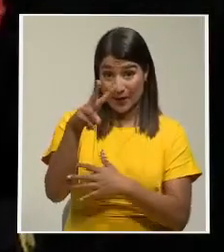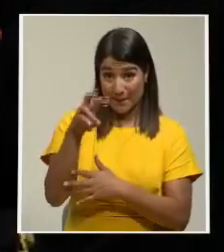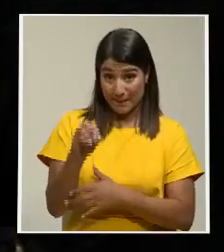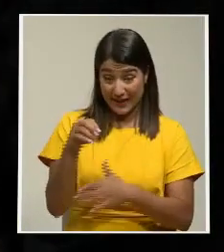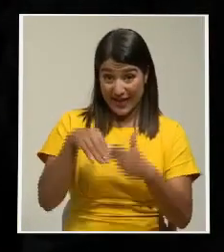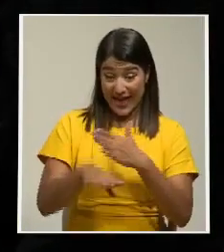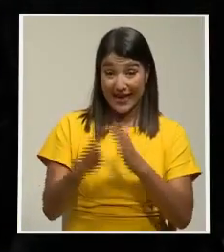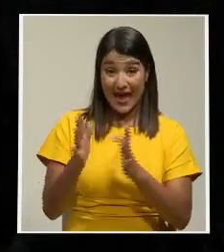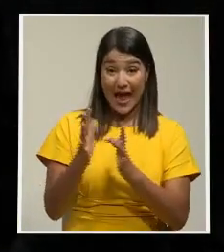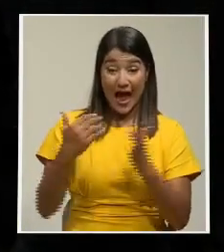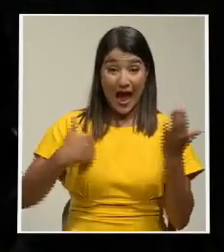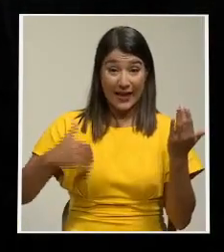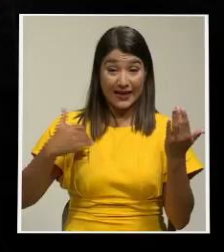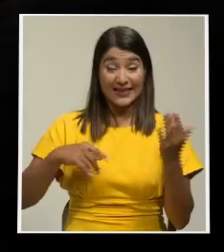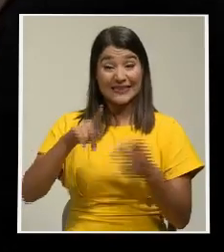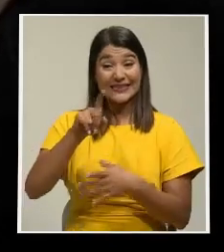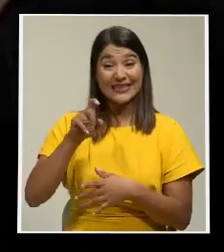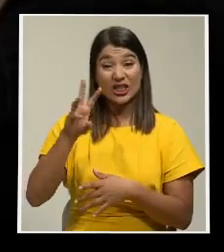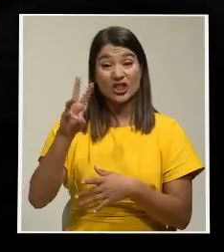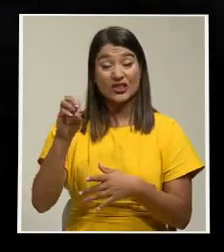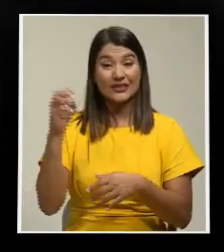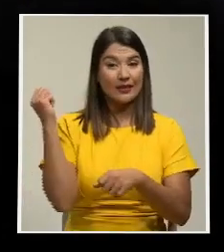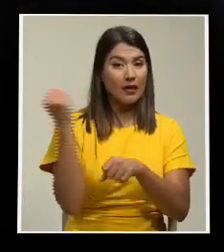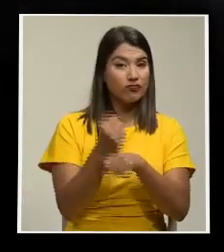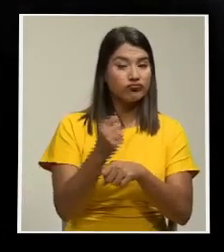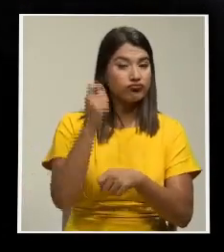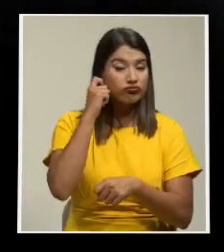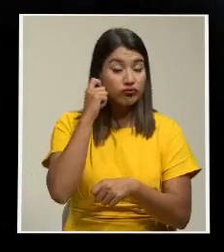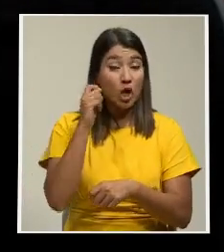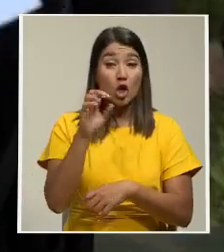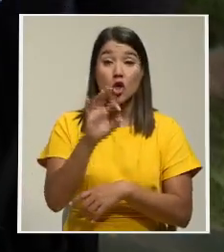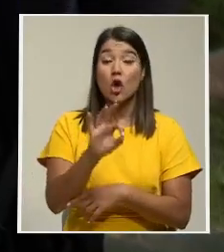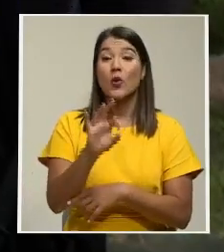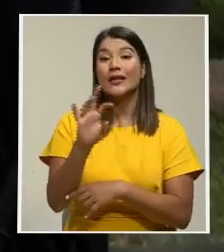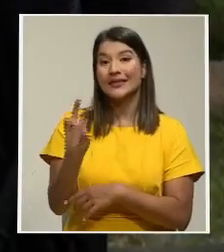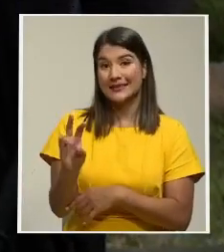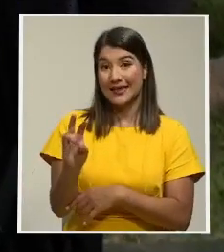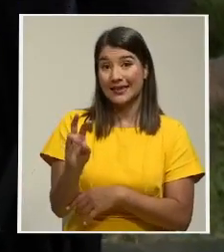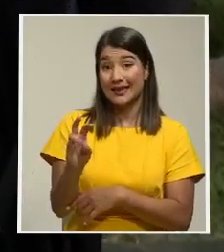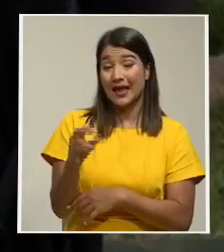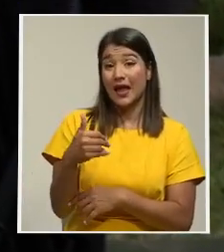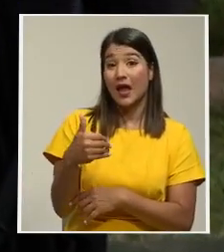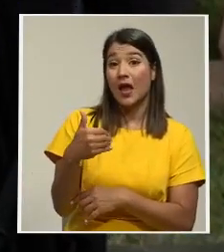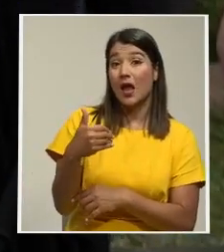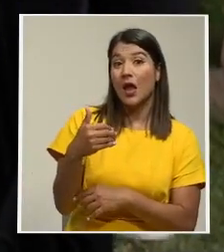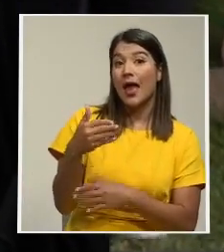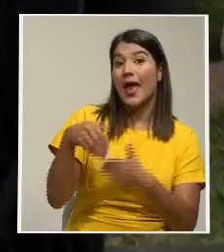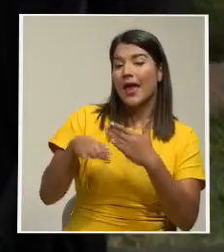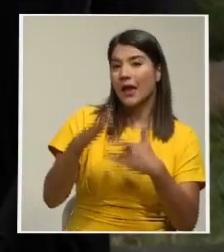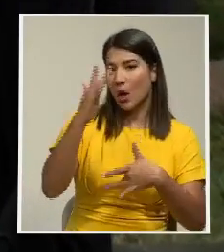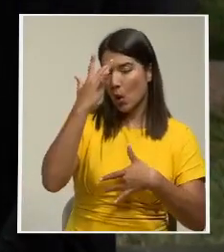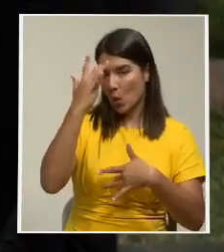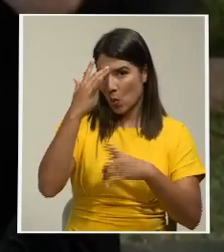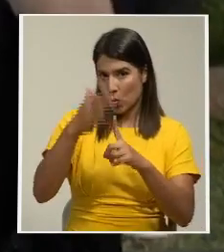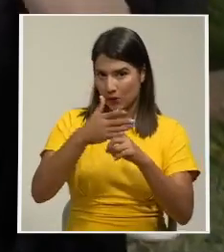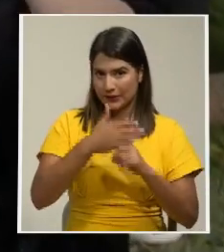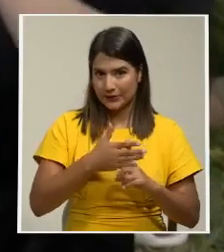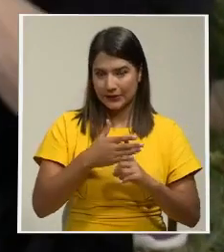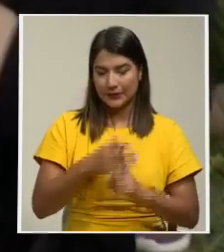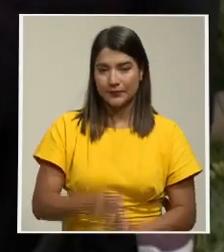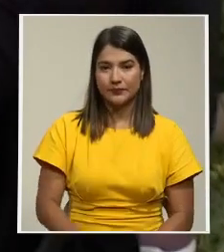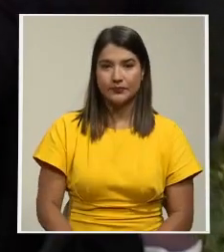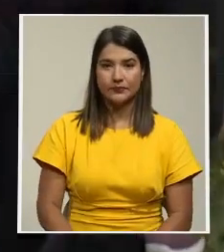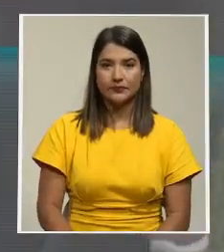Argentina 160 feminicidios, 97 de ellos mientras estaba en vigor la cuarentena por la pandemia.